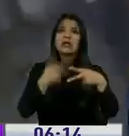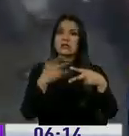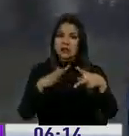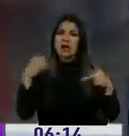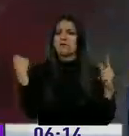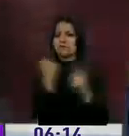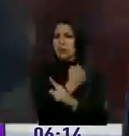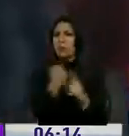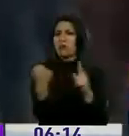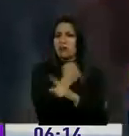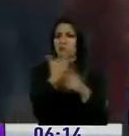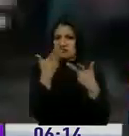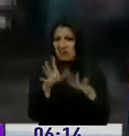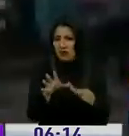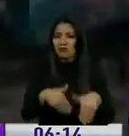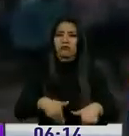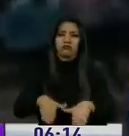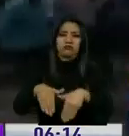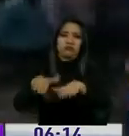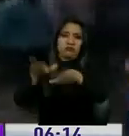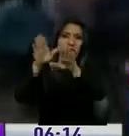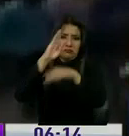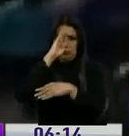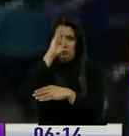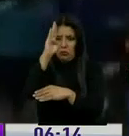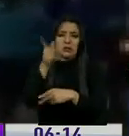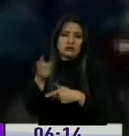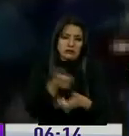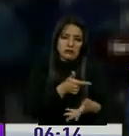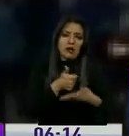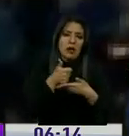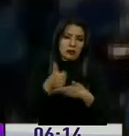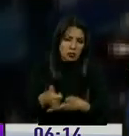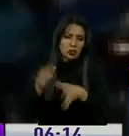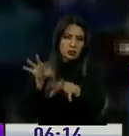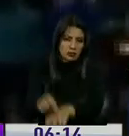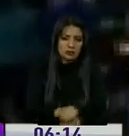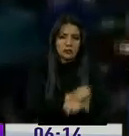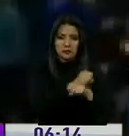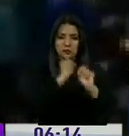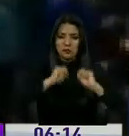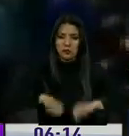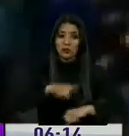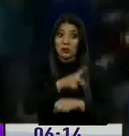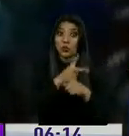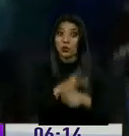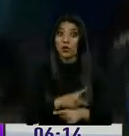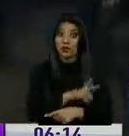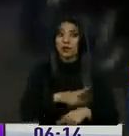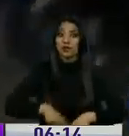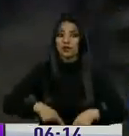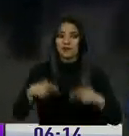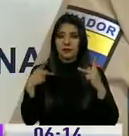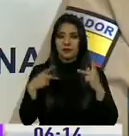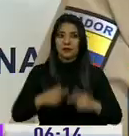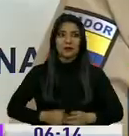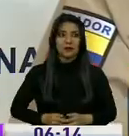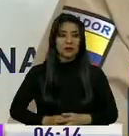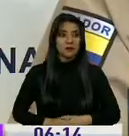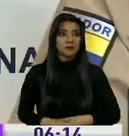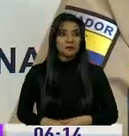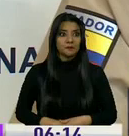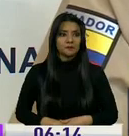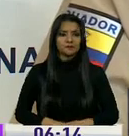cuantos golpes al sospechoso. La negociación policial tomó su tiempo para precautelar la integridad del detenido. Hubo